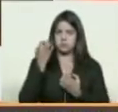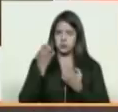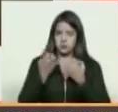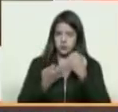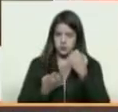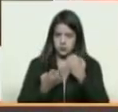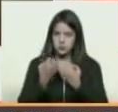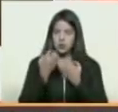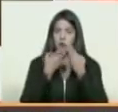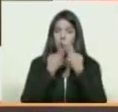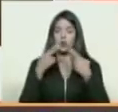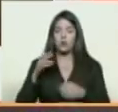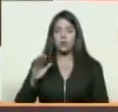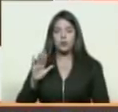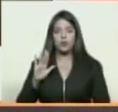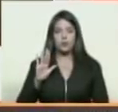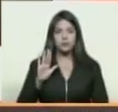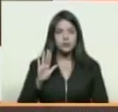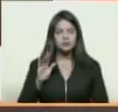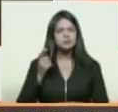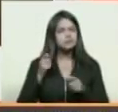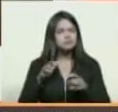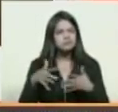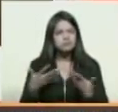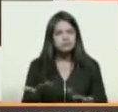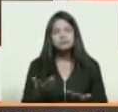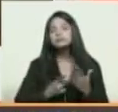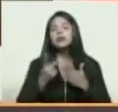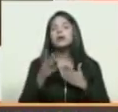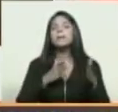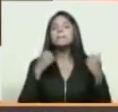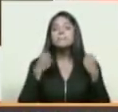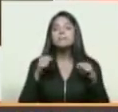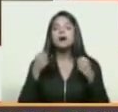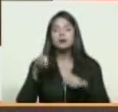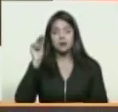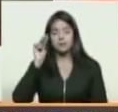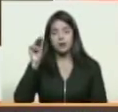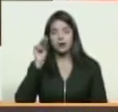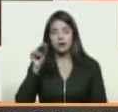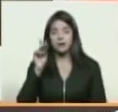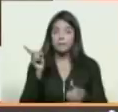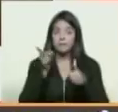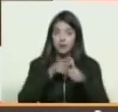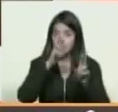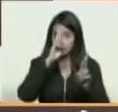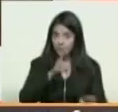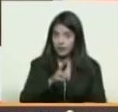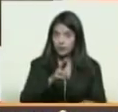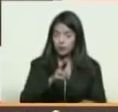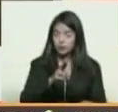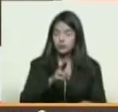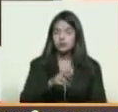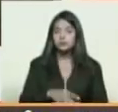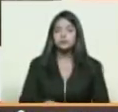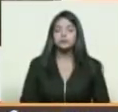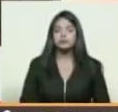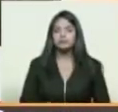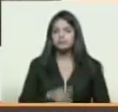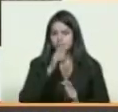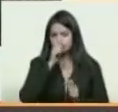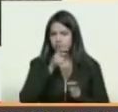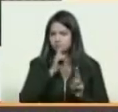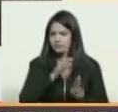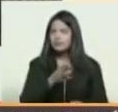de compromiso. Se trata de abordar la práctica docente en base al respeto profundo y en el reconocimiento